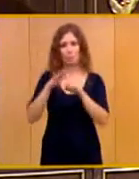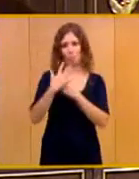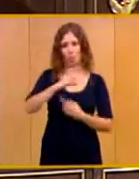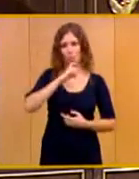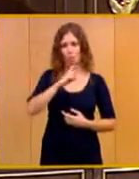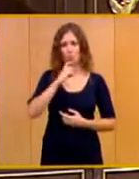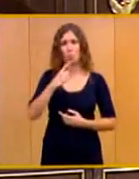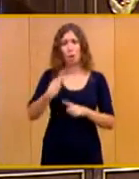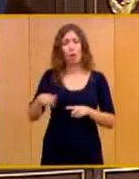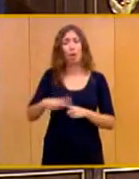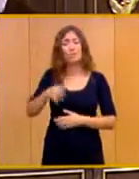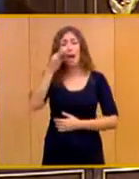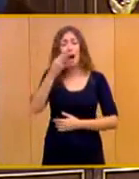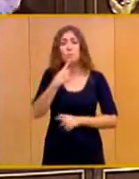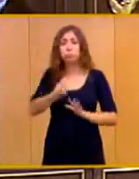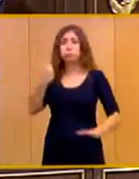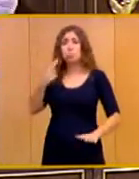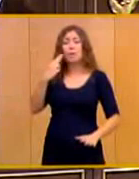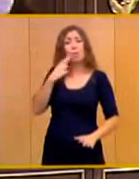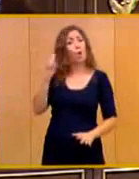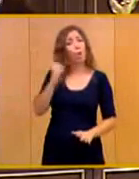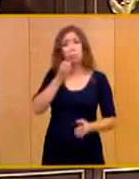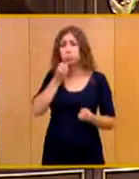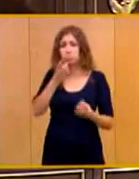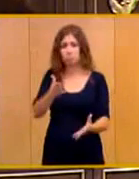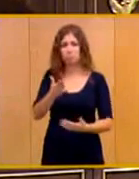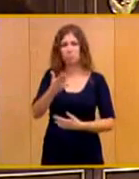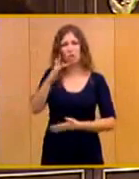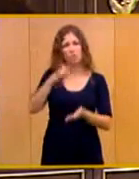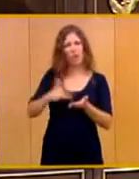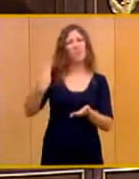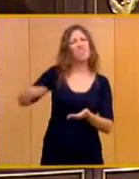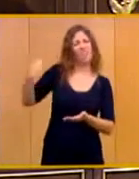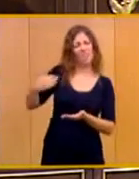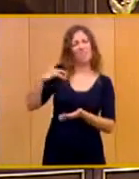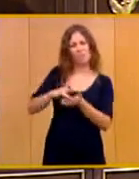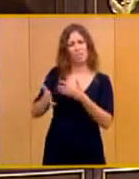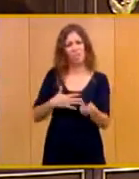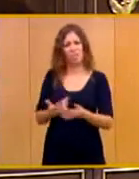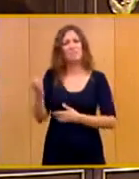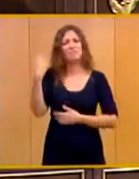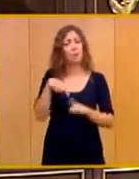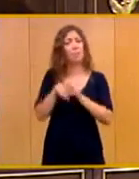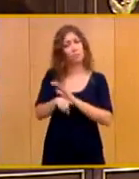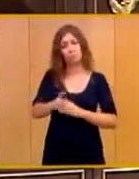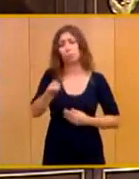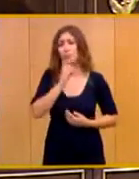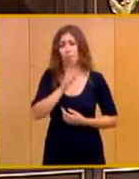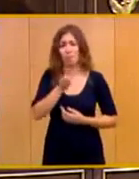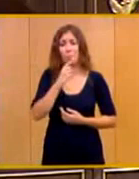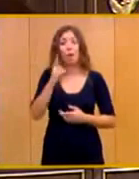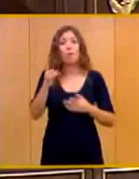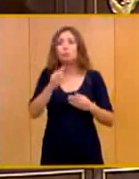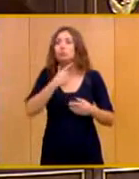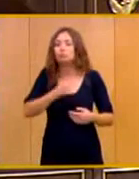verdad a los españoles, que porque ya lo hizo en su día, sabe lo que hay que hacer y que disfruta del crédito